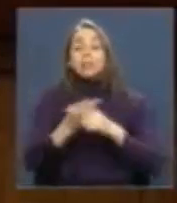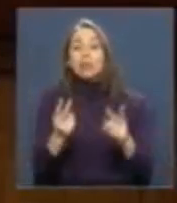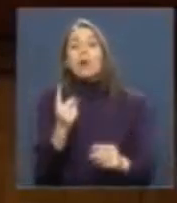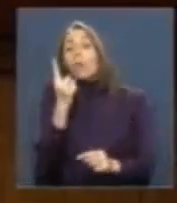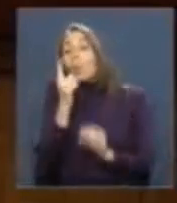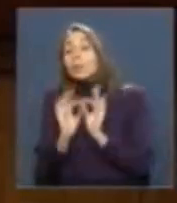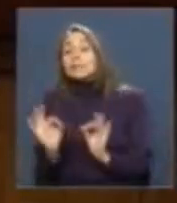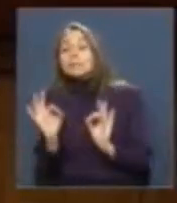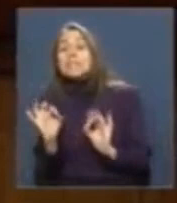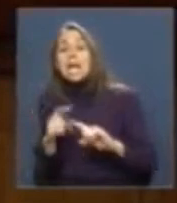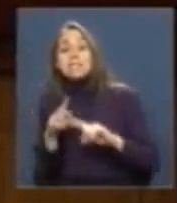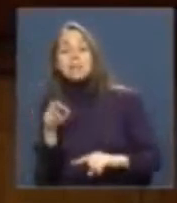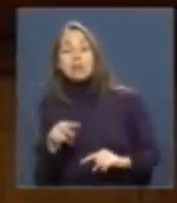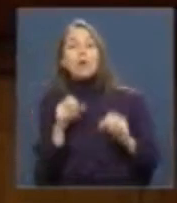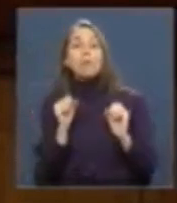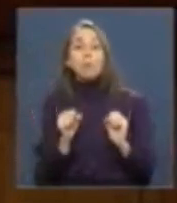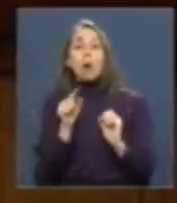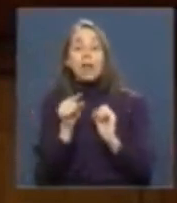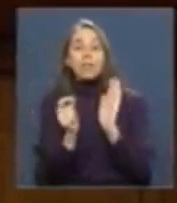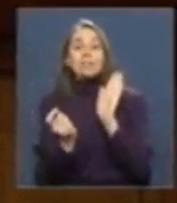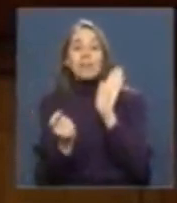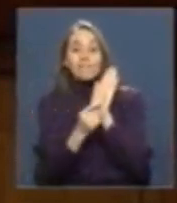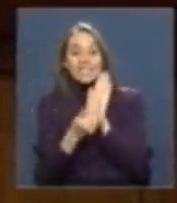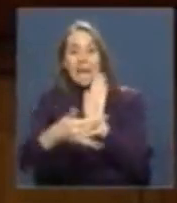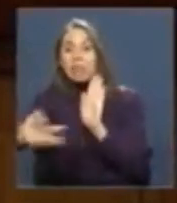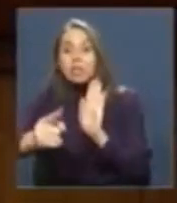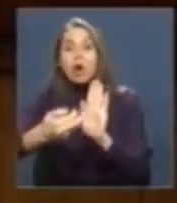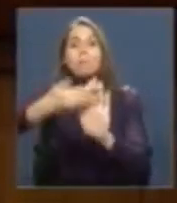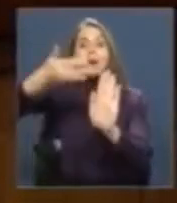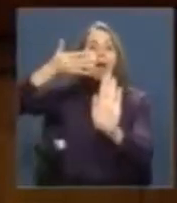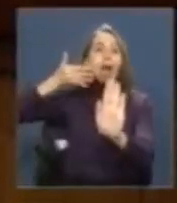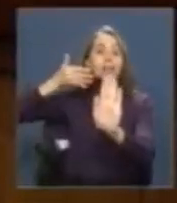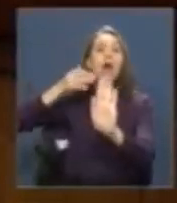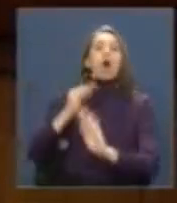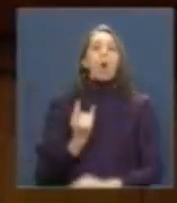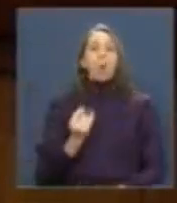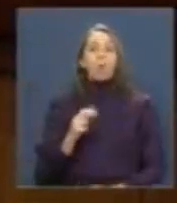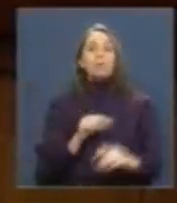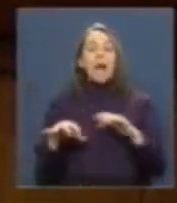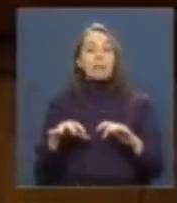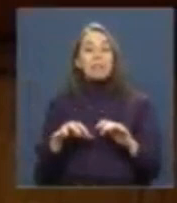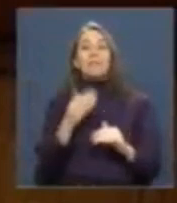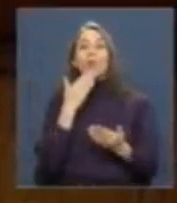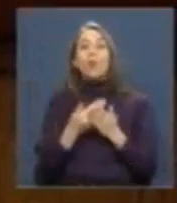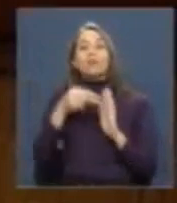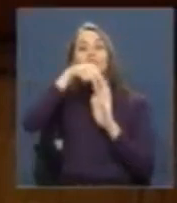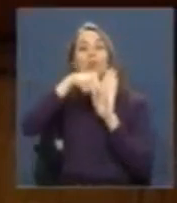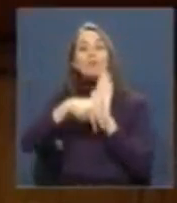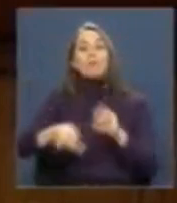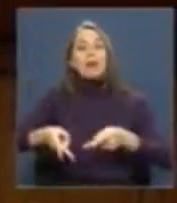remitir la eficacia temporal retroactiva o ultra activa de normas de derecho público a modo de